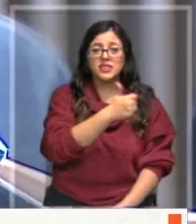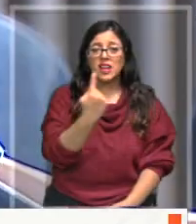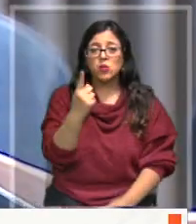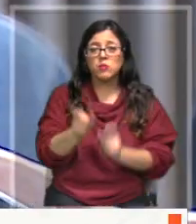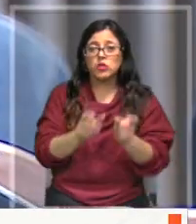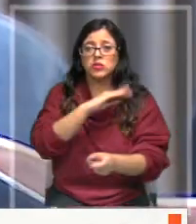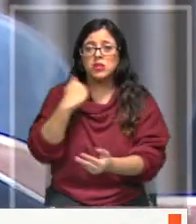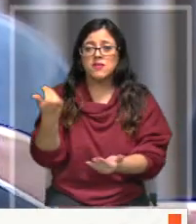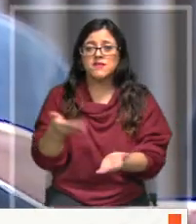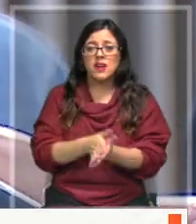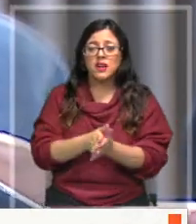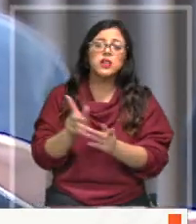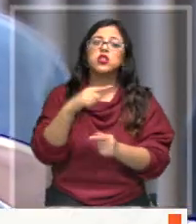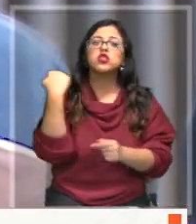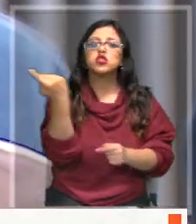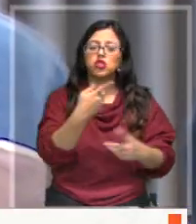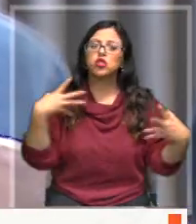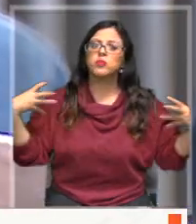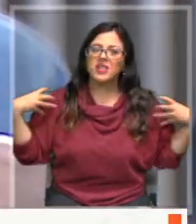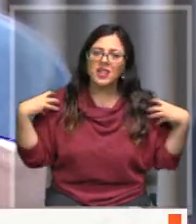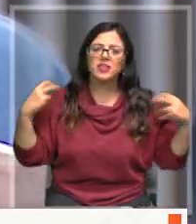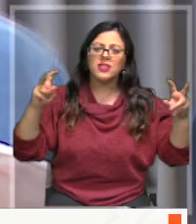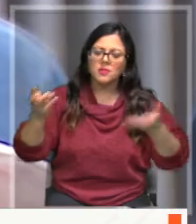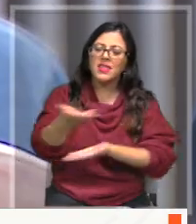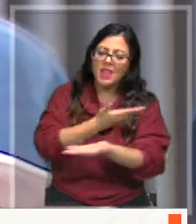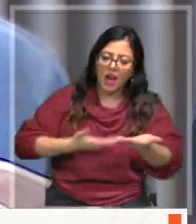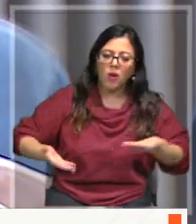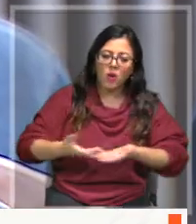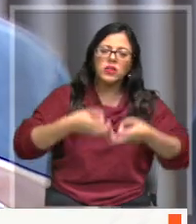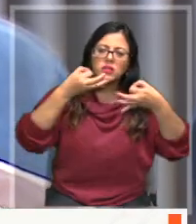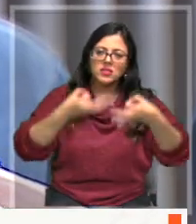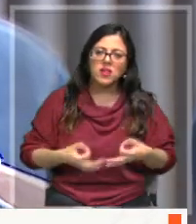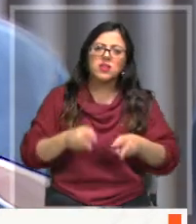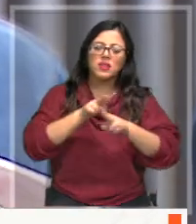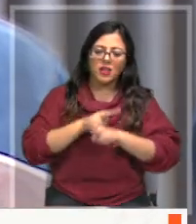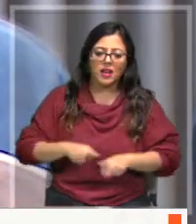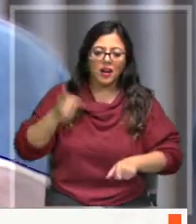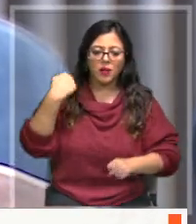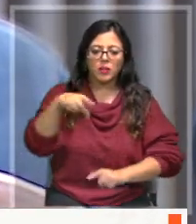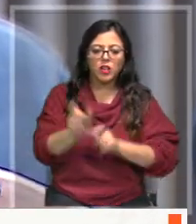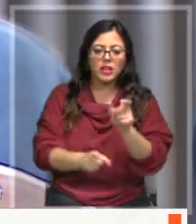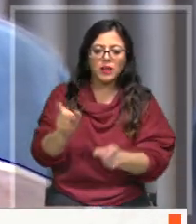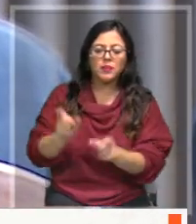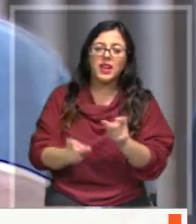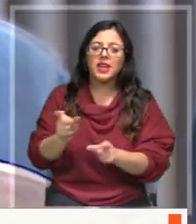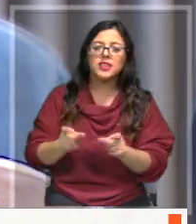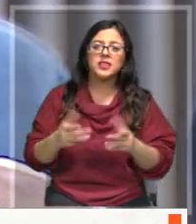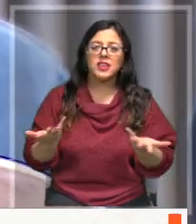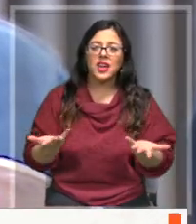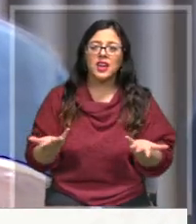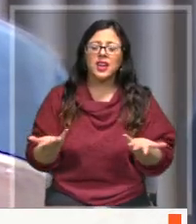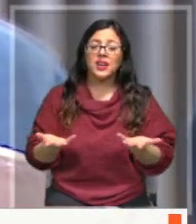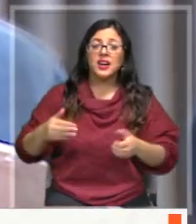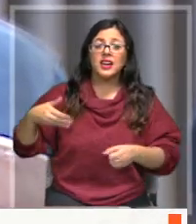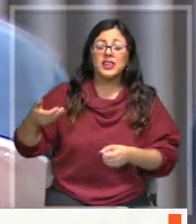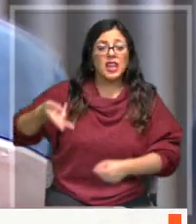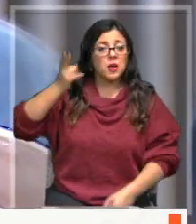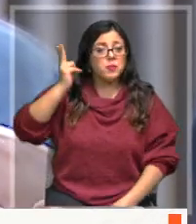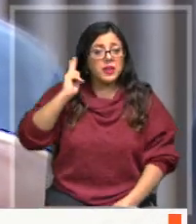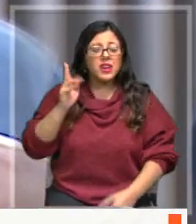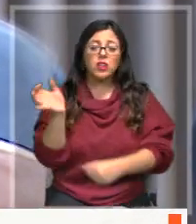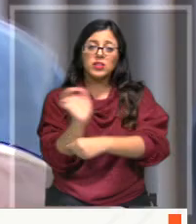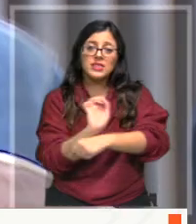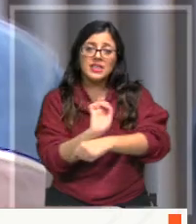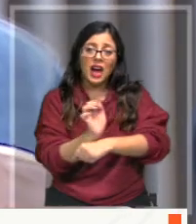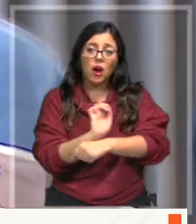entre todos somos responsables de una convivencia segura y armónica pero los usuarios de los vehículos motorizados tienen una responsabilidad mucho mayor porque conducen